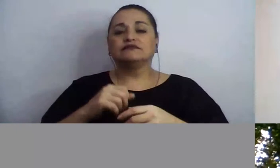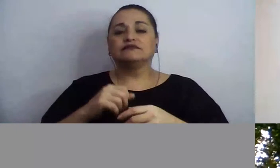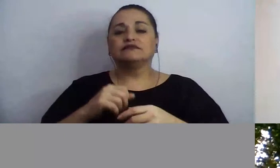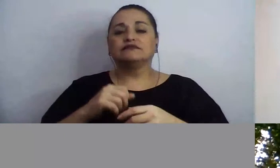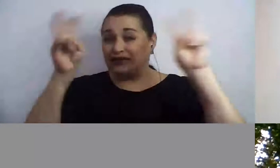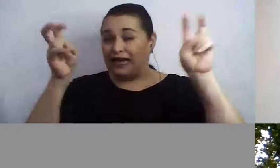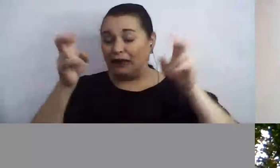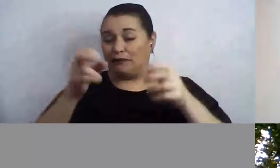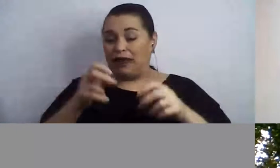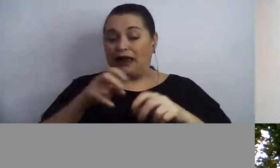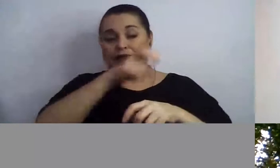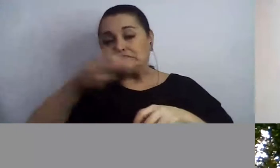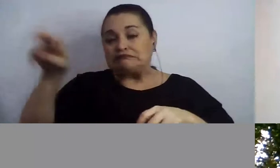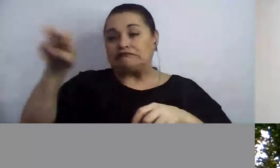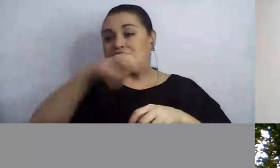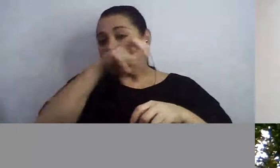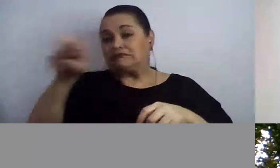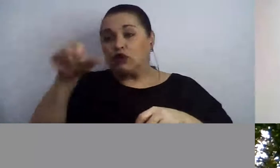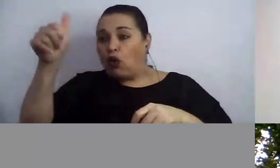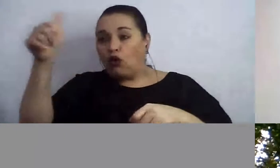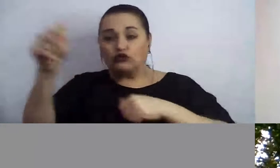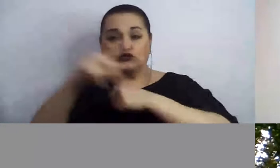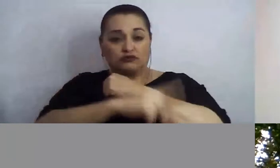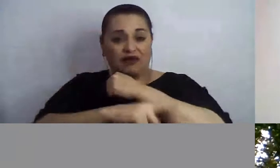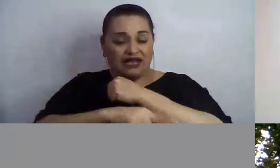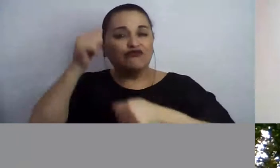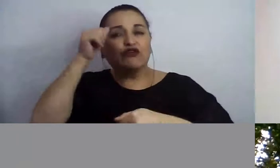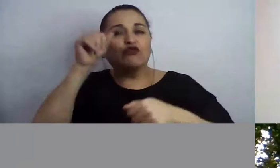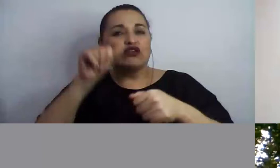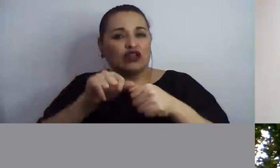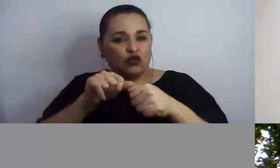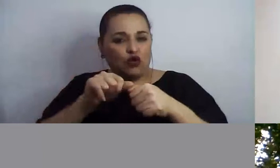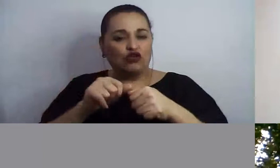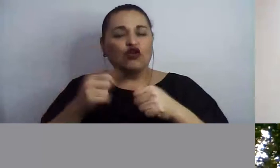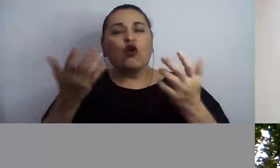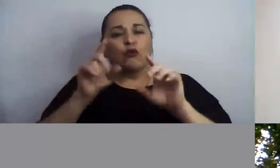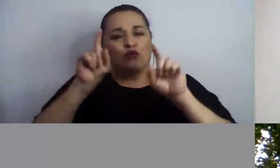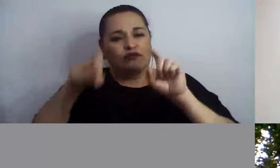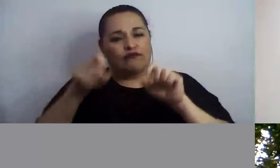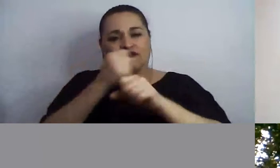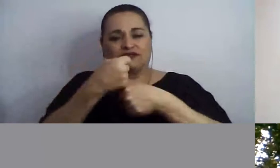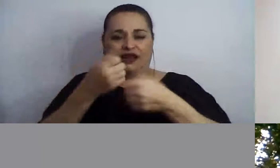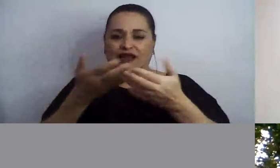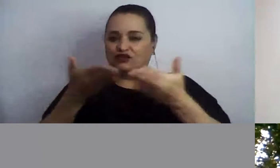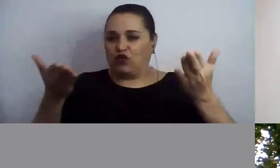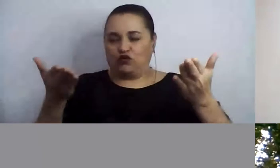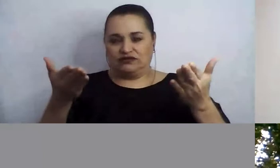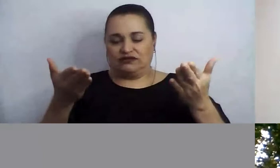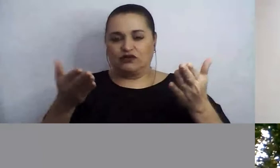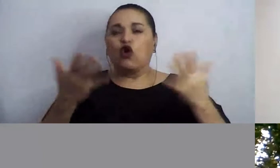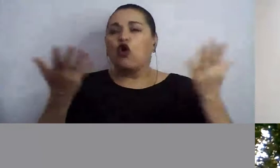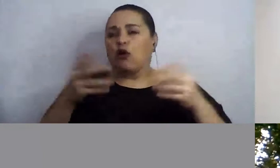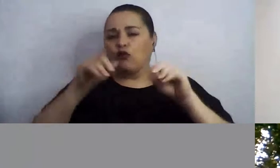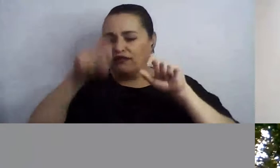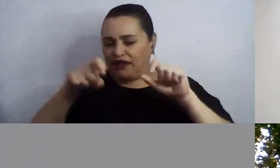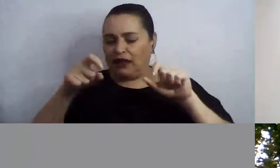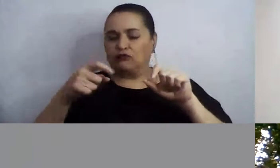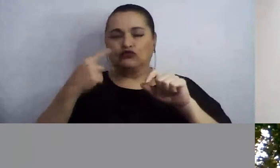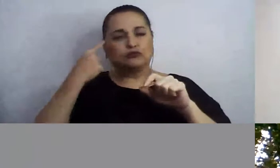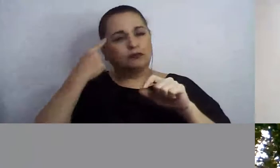migratorio en materia de derechos humanos es un muy buen recordatorio sobre cómo debemos hacer las cosas y cómo debemos mudar para que la